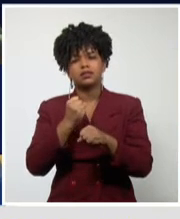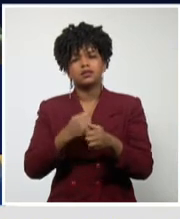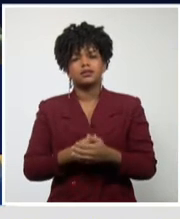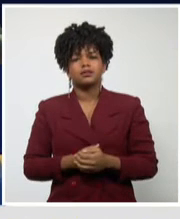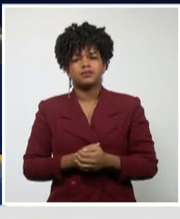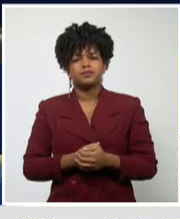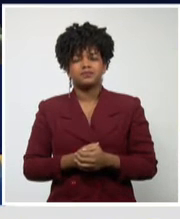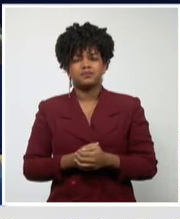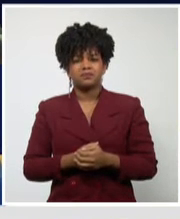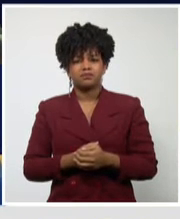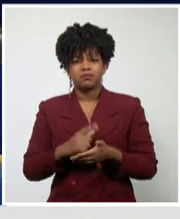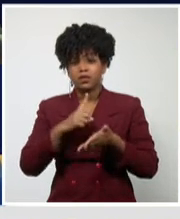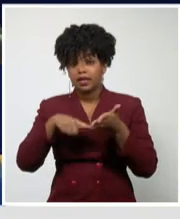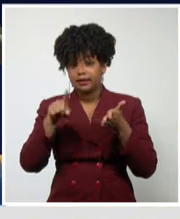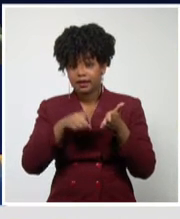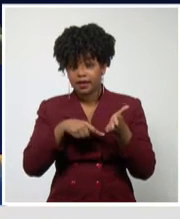Inglaterra,